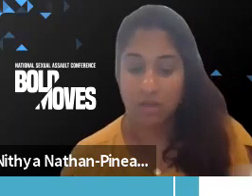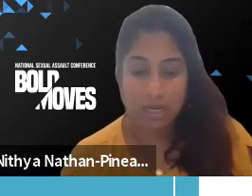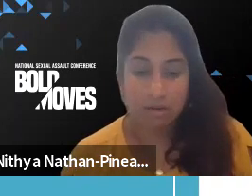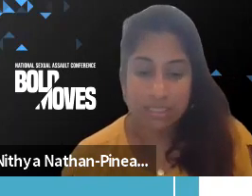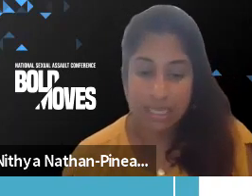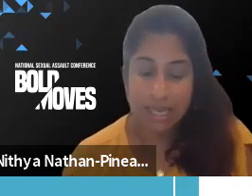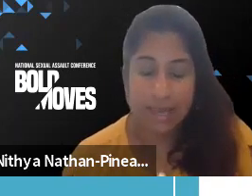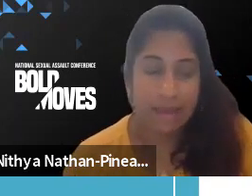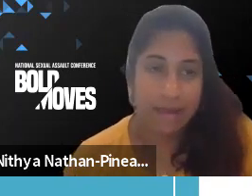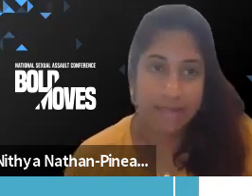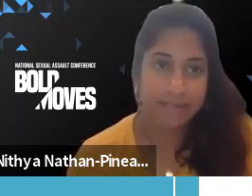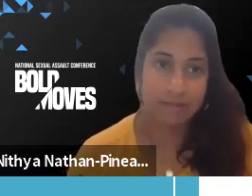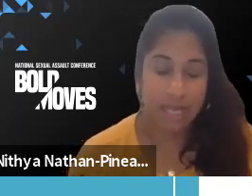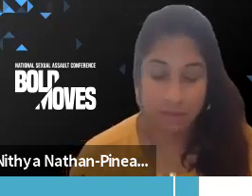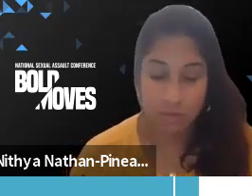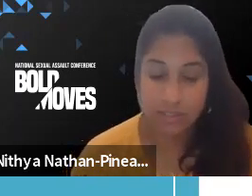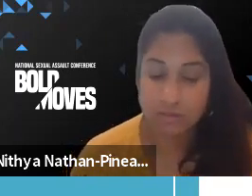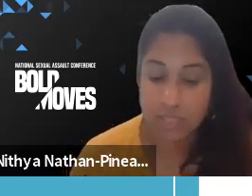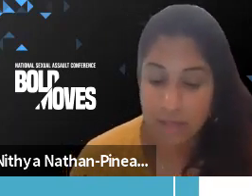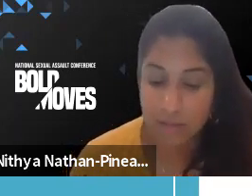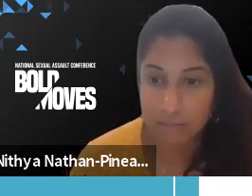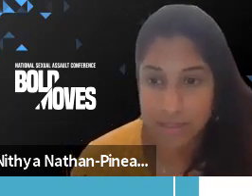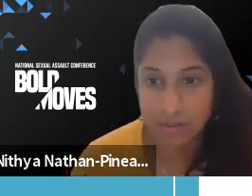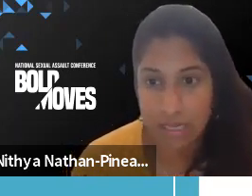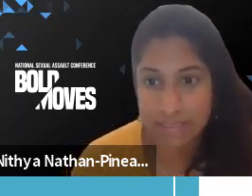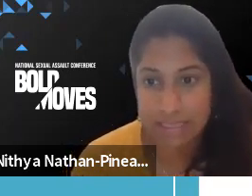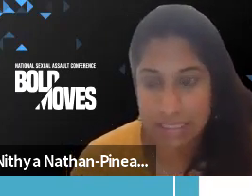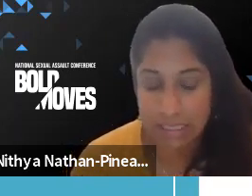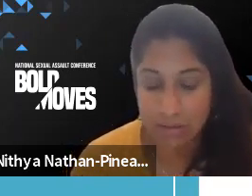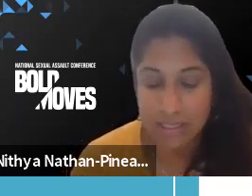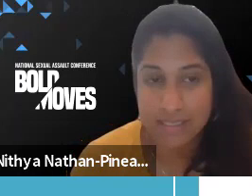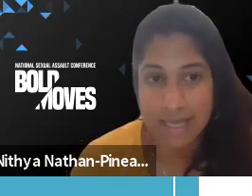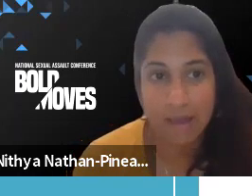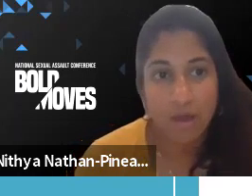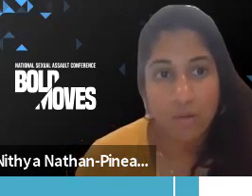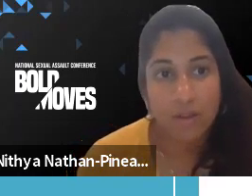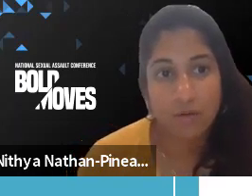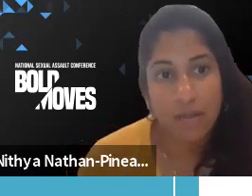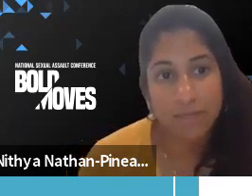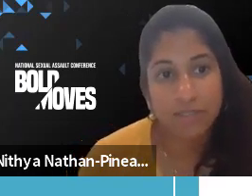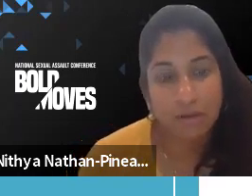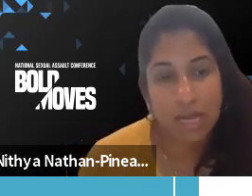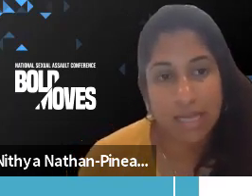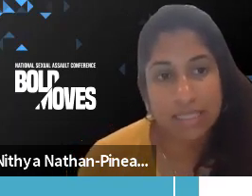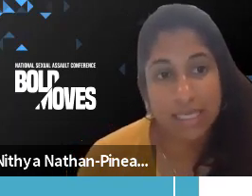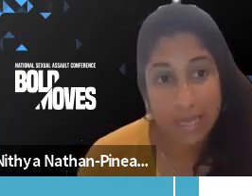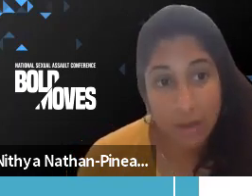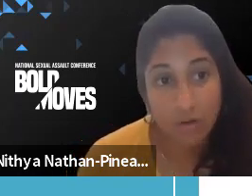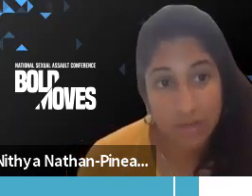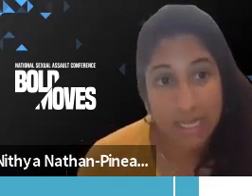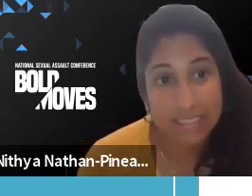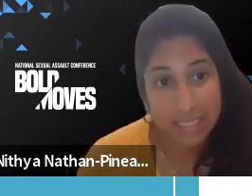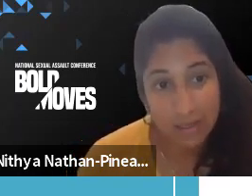Y otra cosa que hemos escuchado de personas detenidas es que cuando una persona